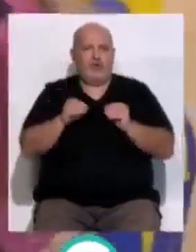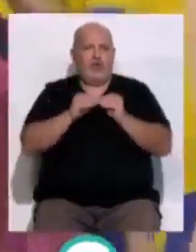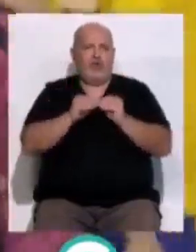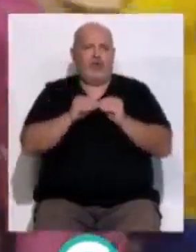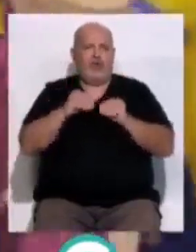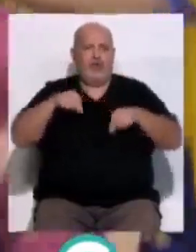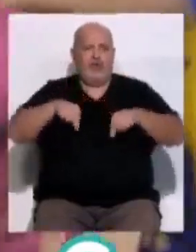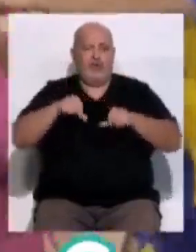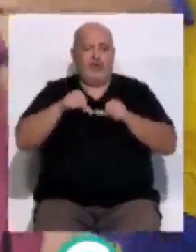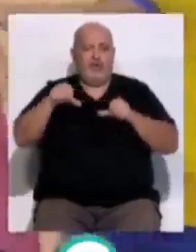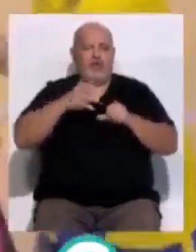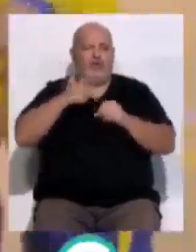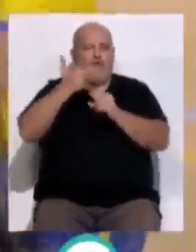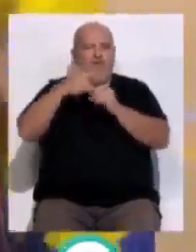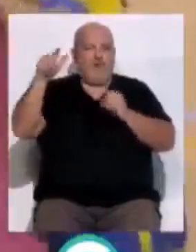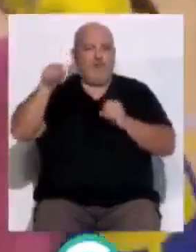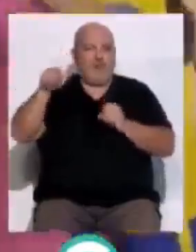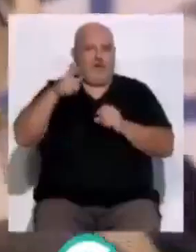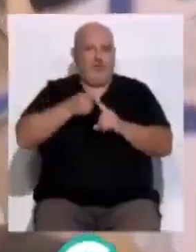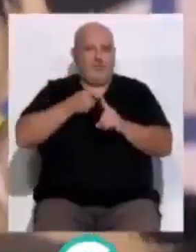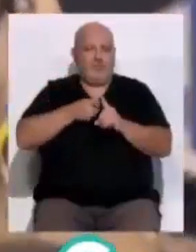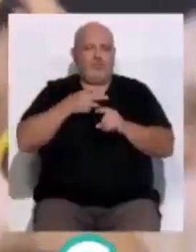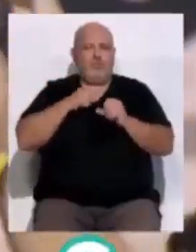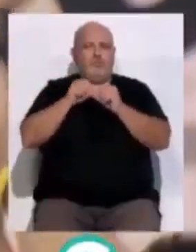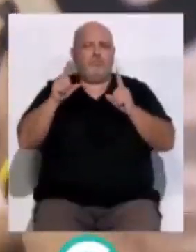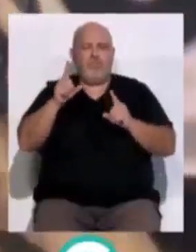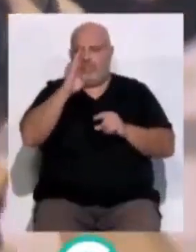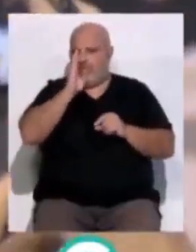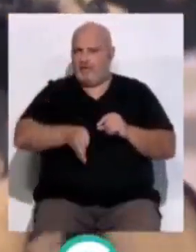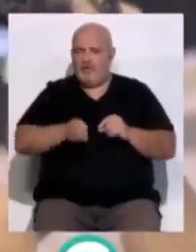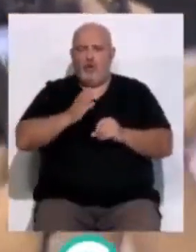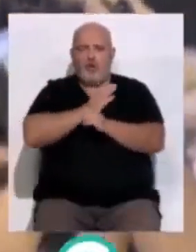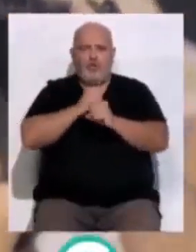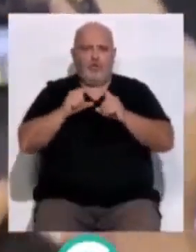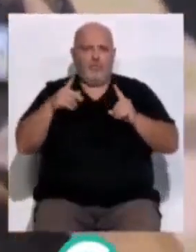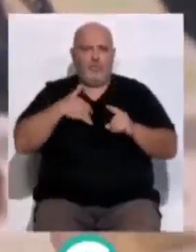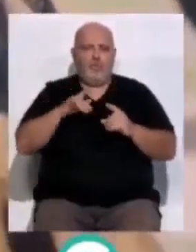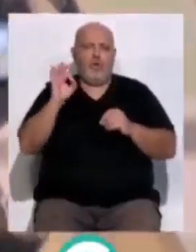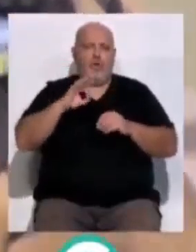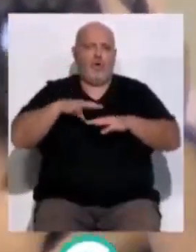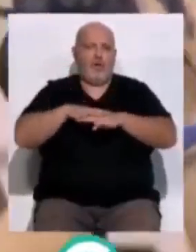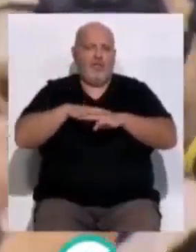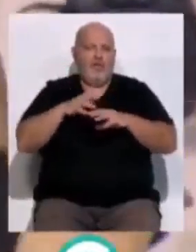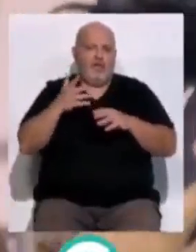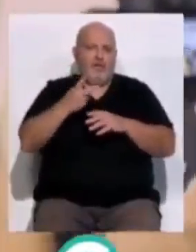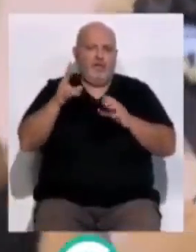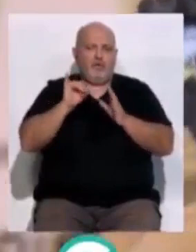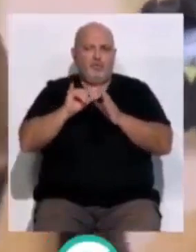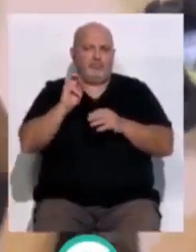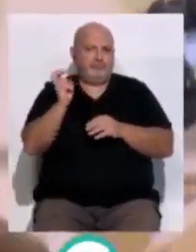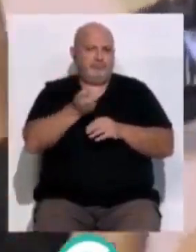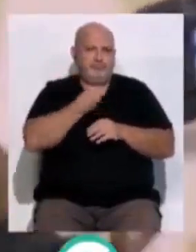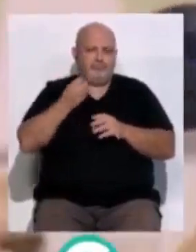juegue como local en el Complejo Deportivo Ciudad de Cádiz y que podrán ser seguidos en directo a través de la TDT y las plataformas digitales de Onda